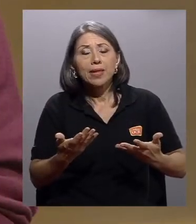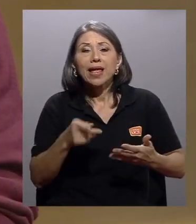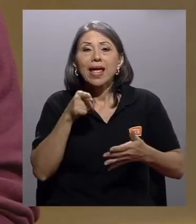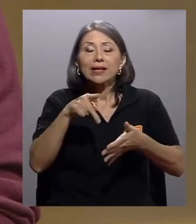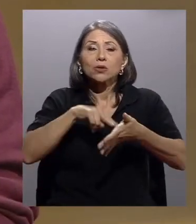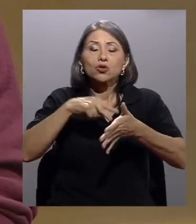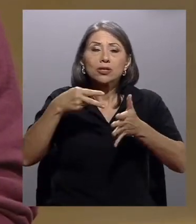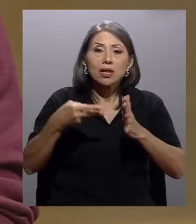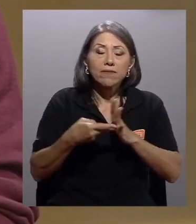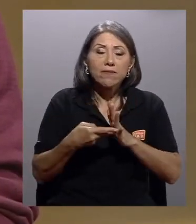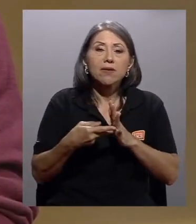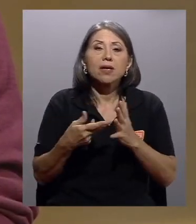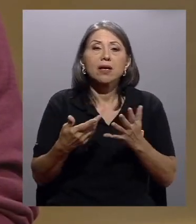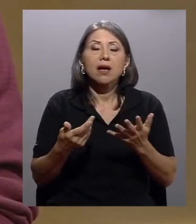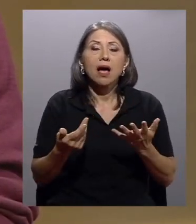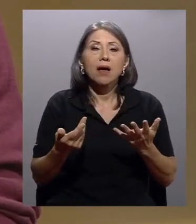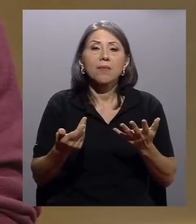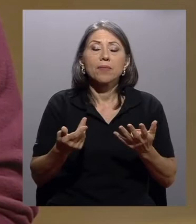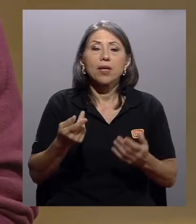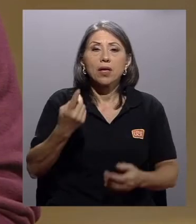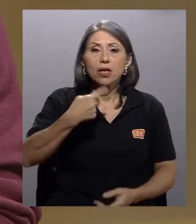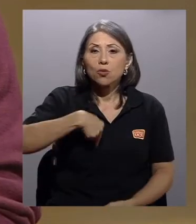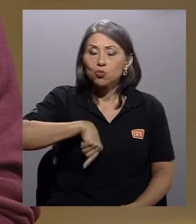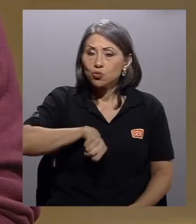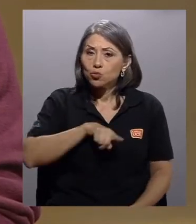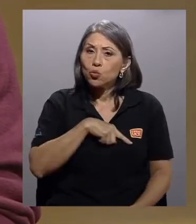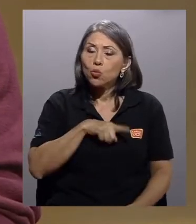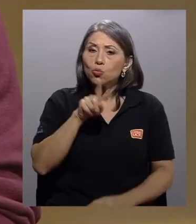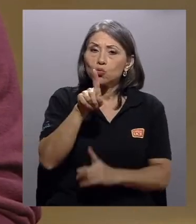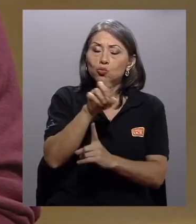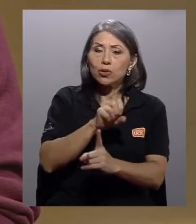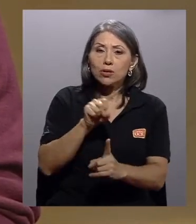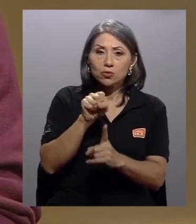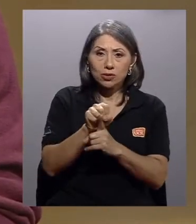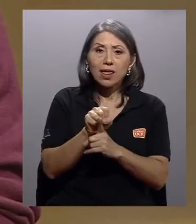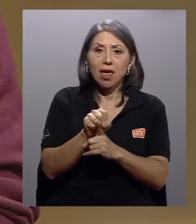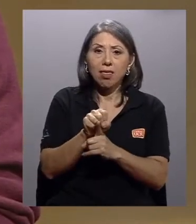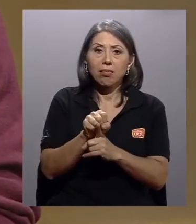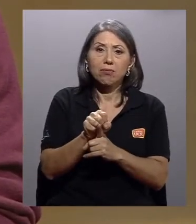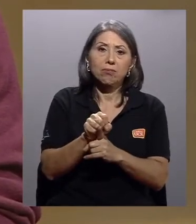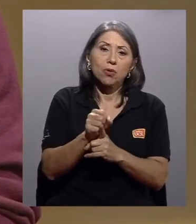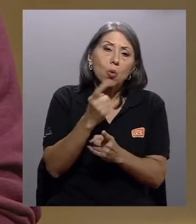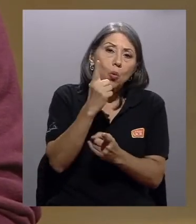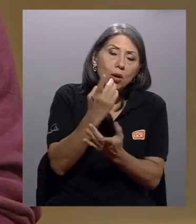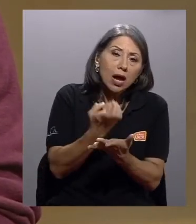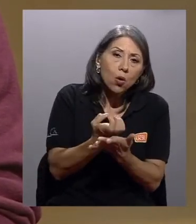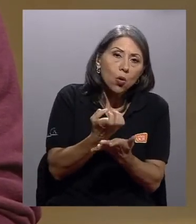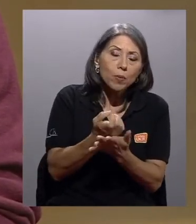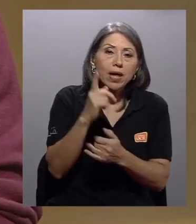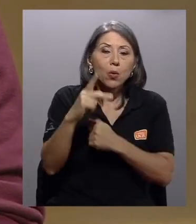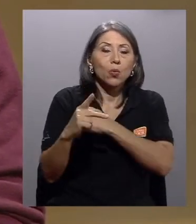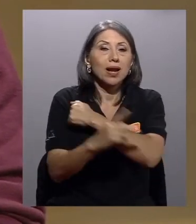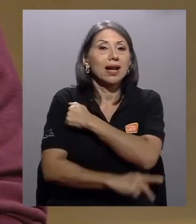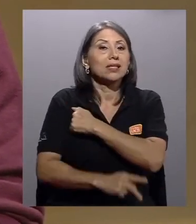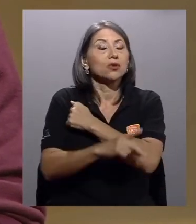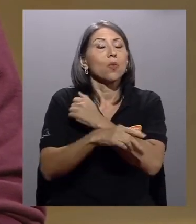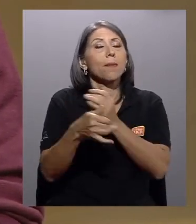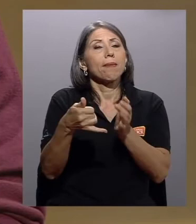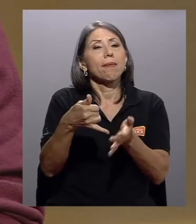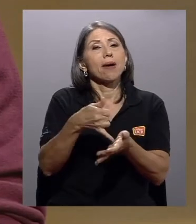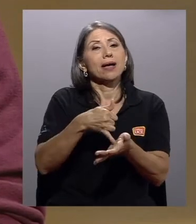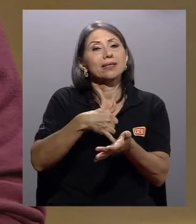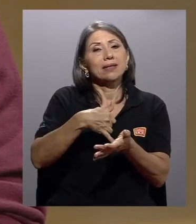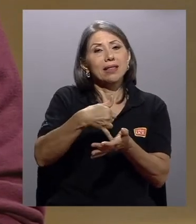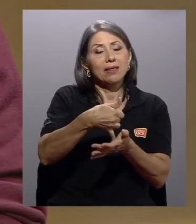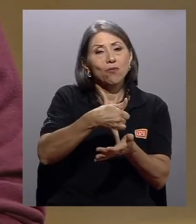eso significa que somos una sociedad, una economía, una nación bastante vulnerable